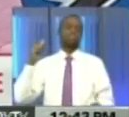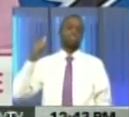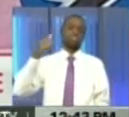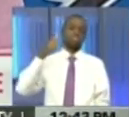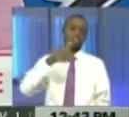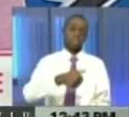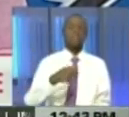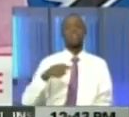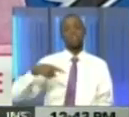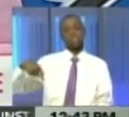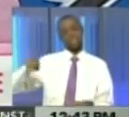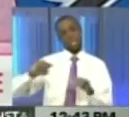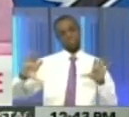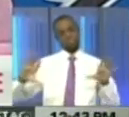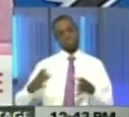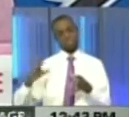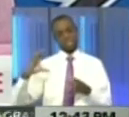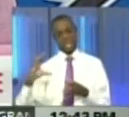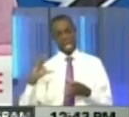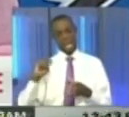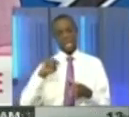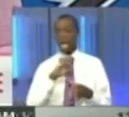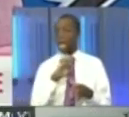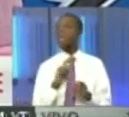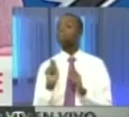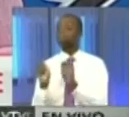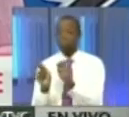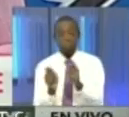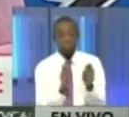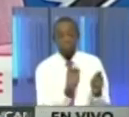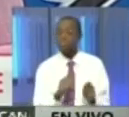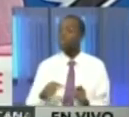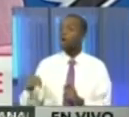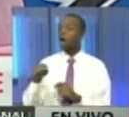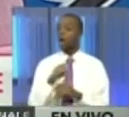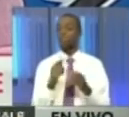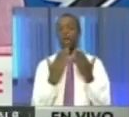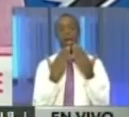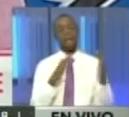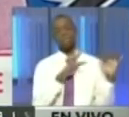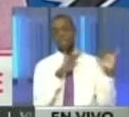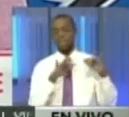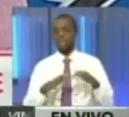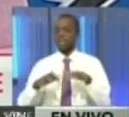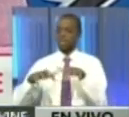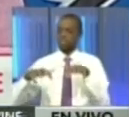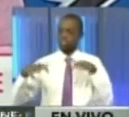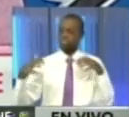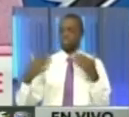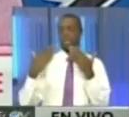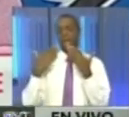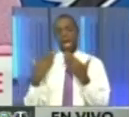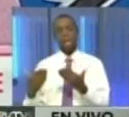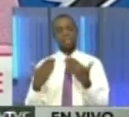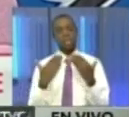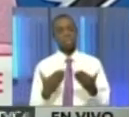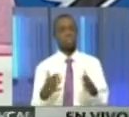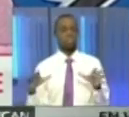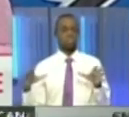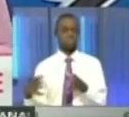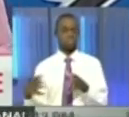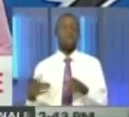es la familia ceneísta y a todos ustedes. Muchísimas gracias por estar aquí presente. Asimismo, quiero enviar